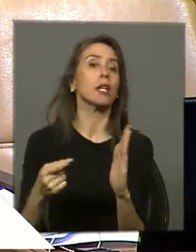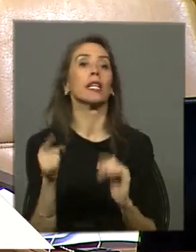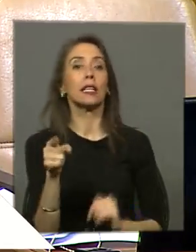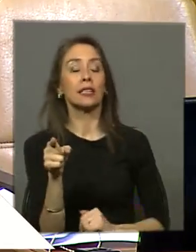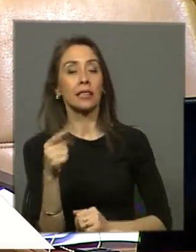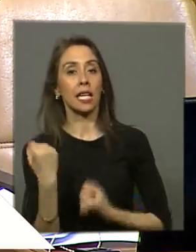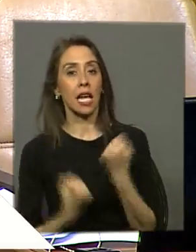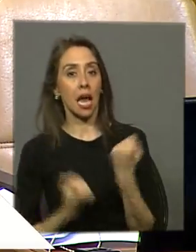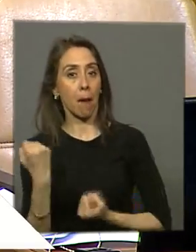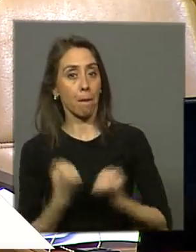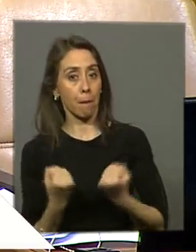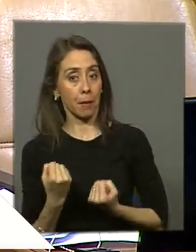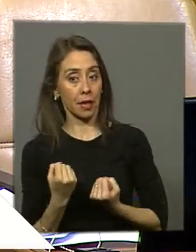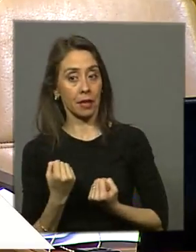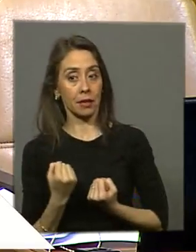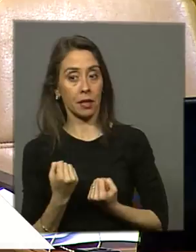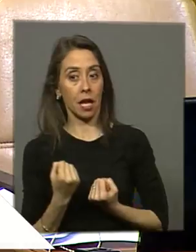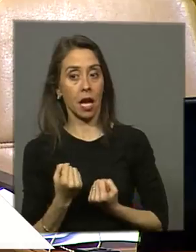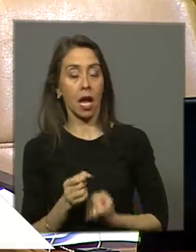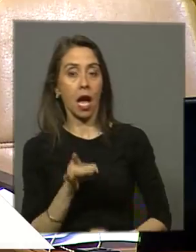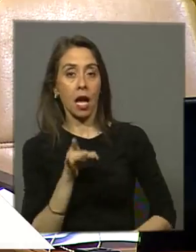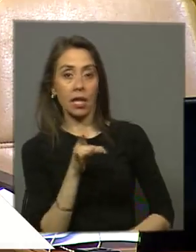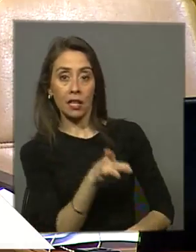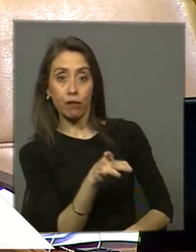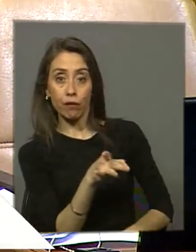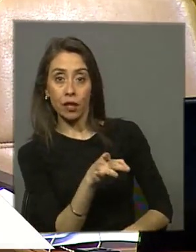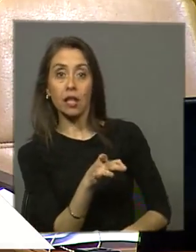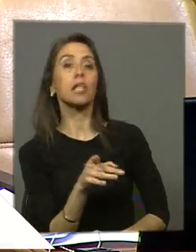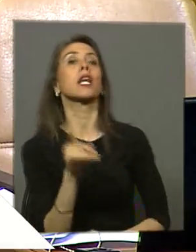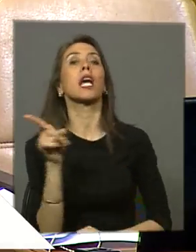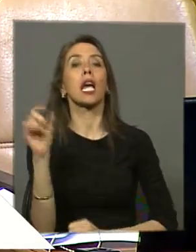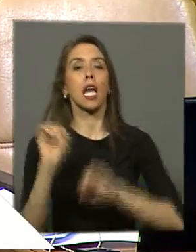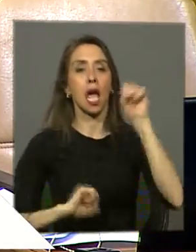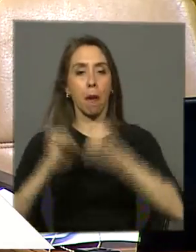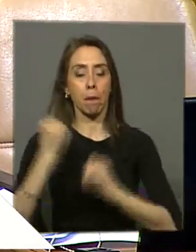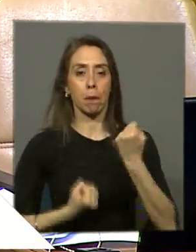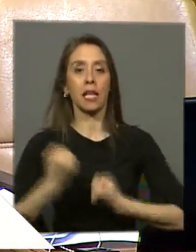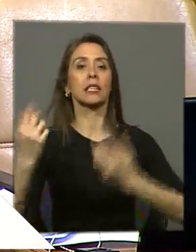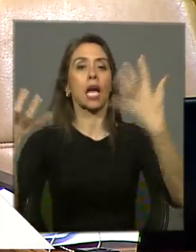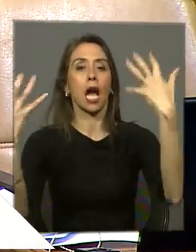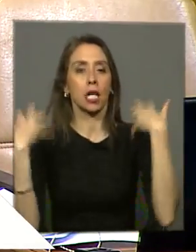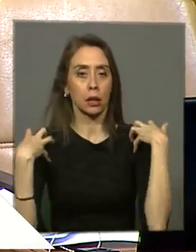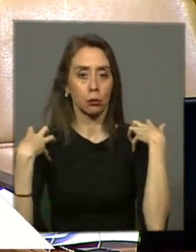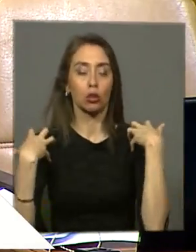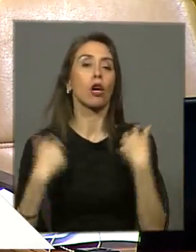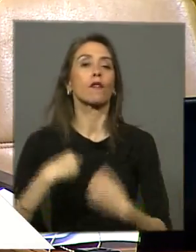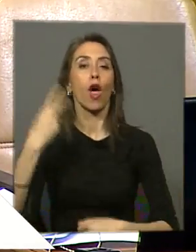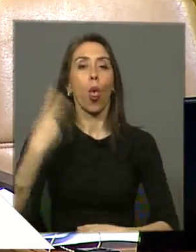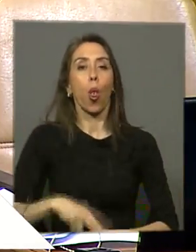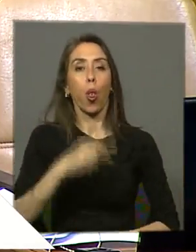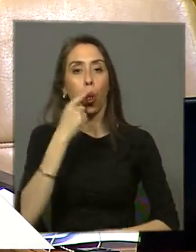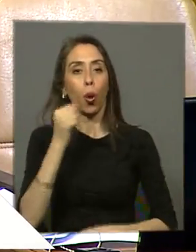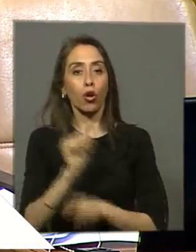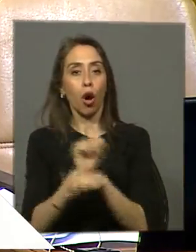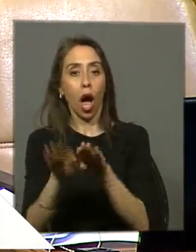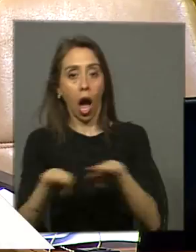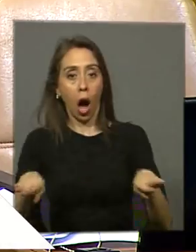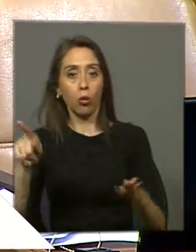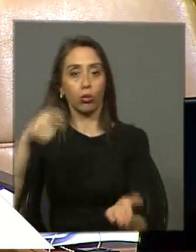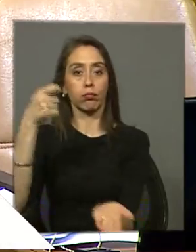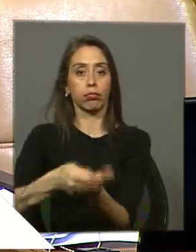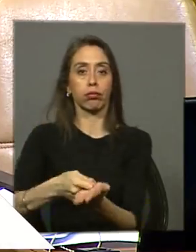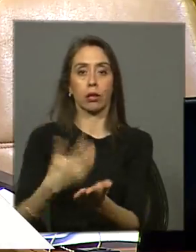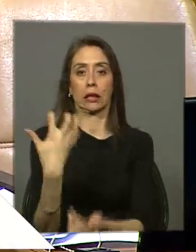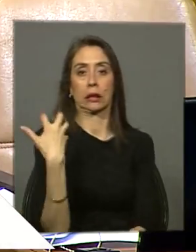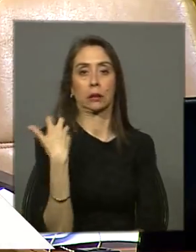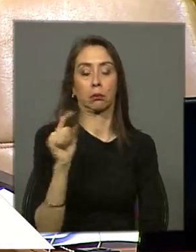un profesional genera responsabilidad para la empresa genera responsabilidad para el dueño o dueña del estacionamiento y